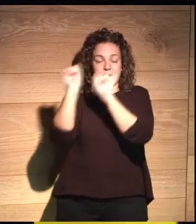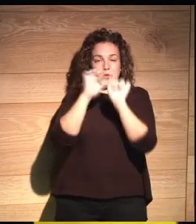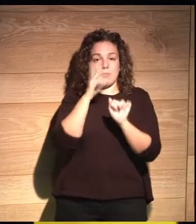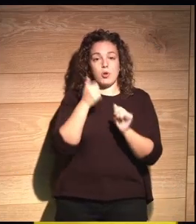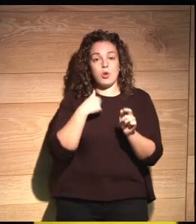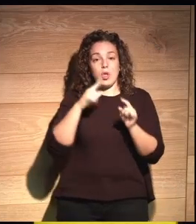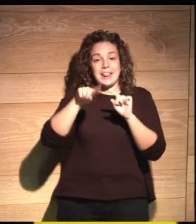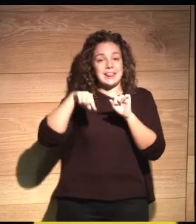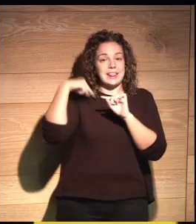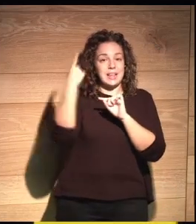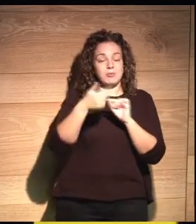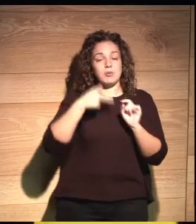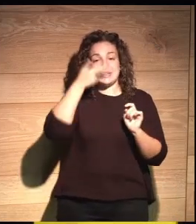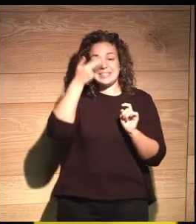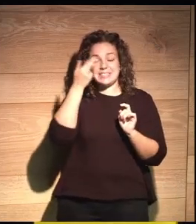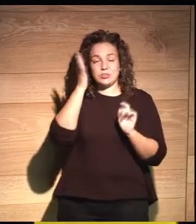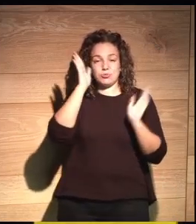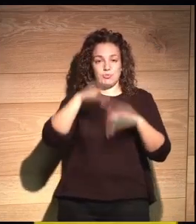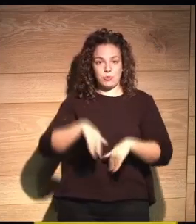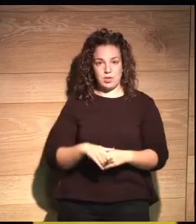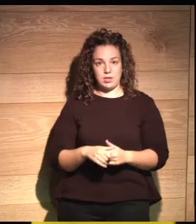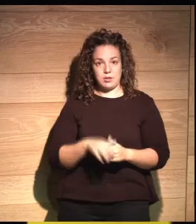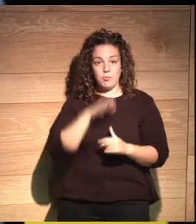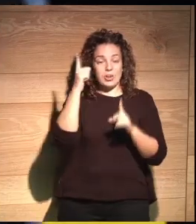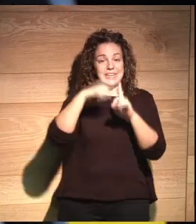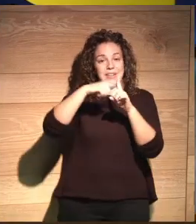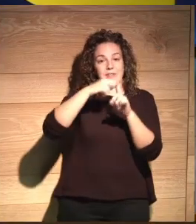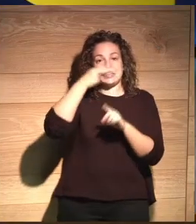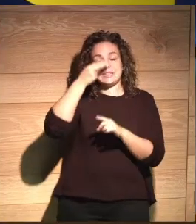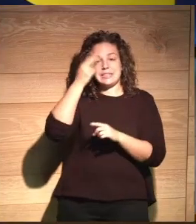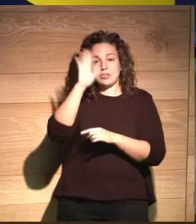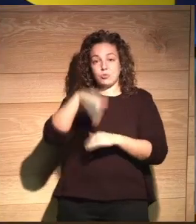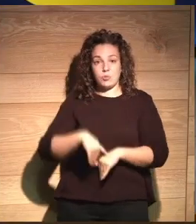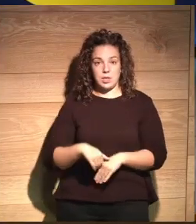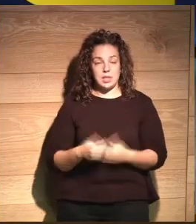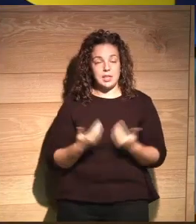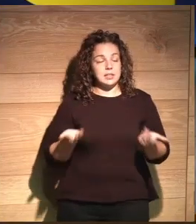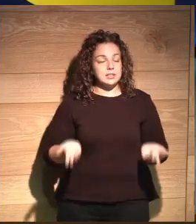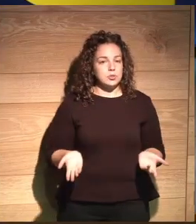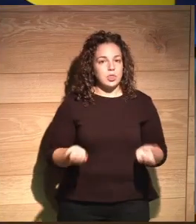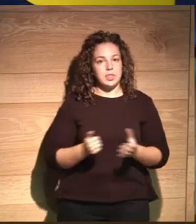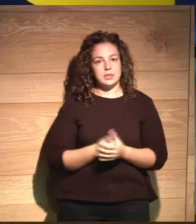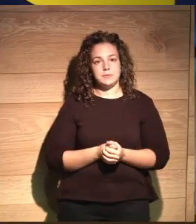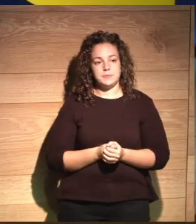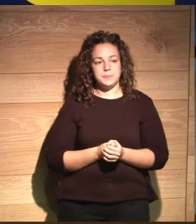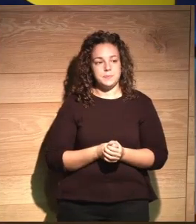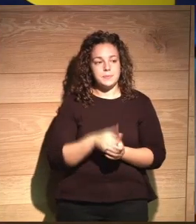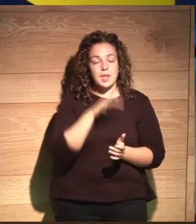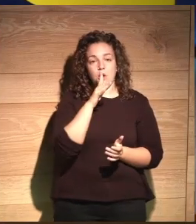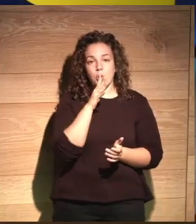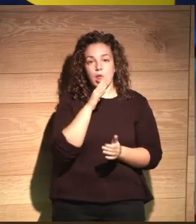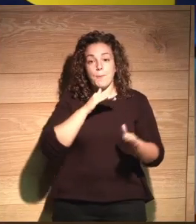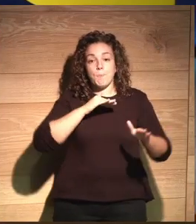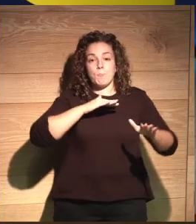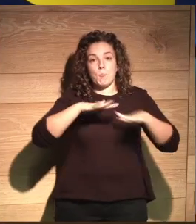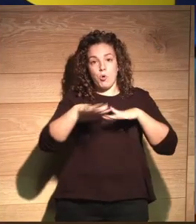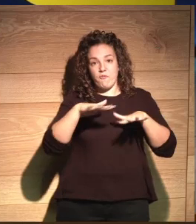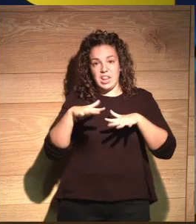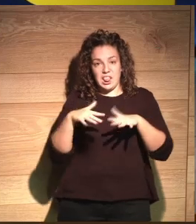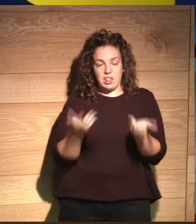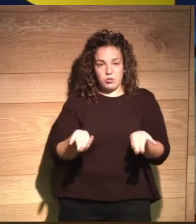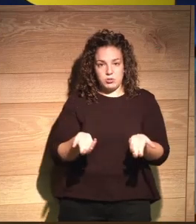ya no son de interés a ese tipo de nivel entonces hay ahora movilizaciones